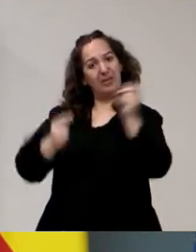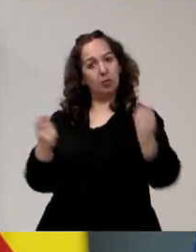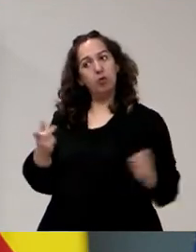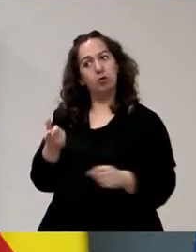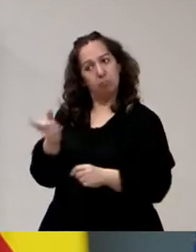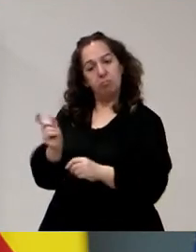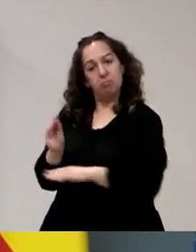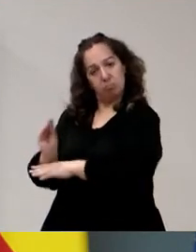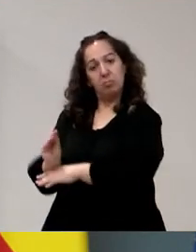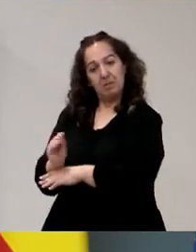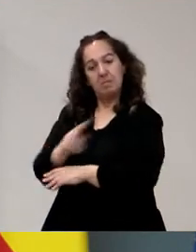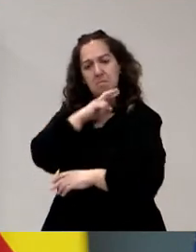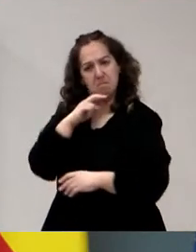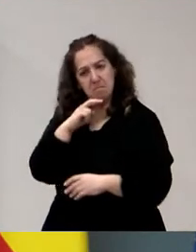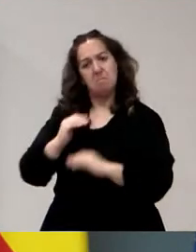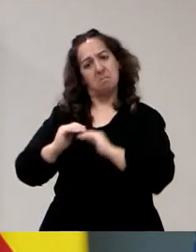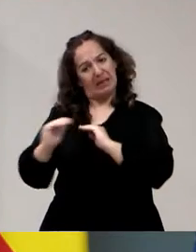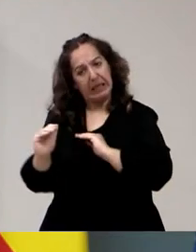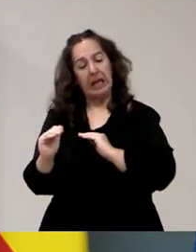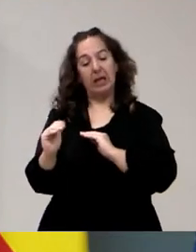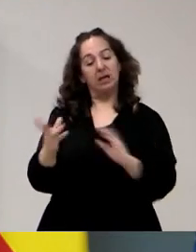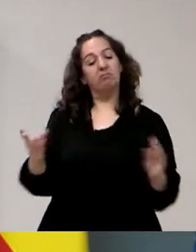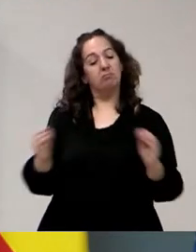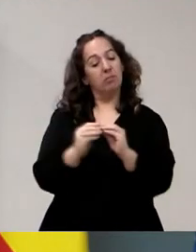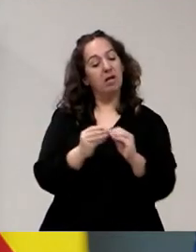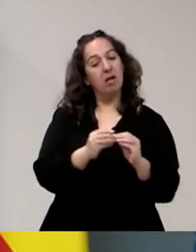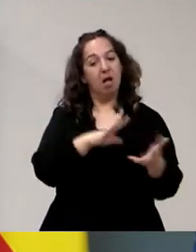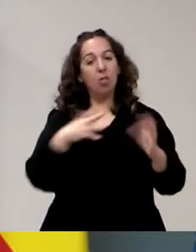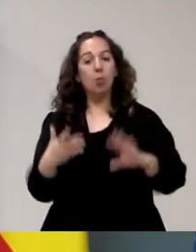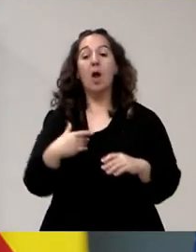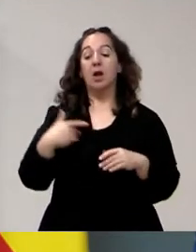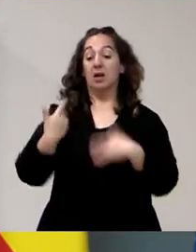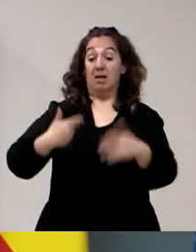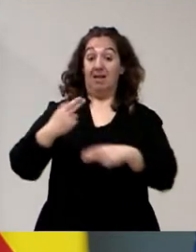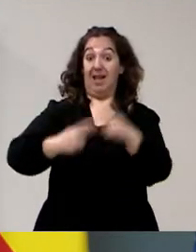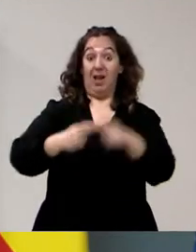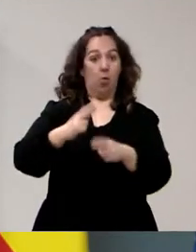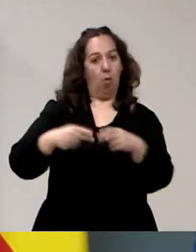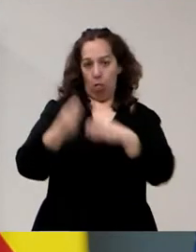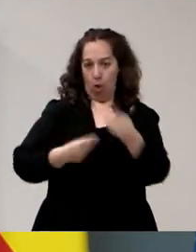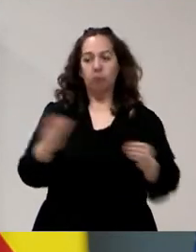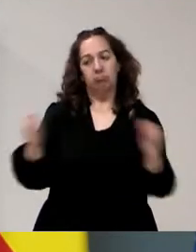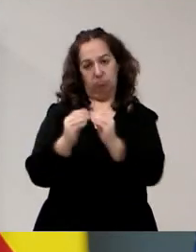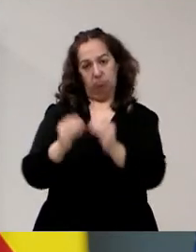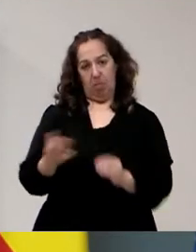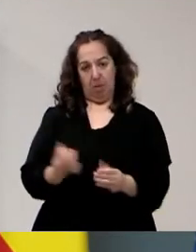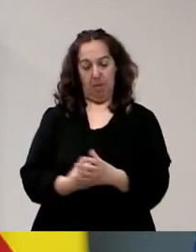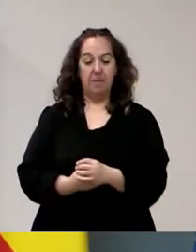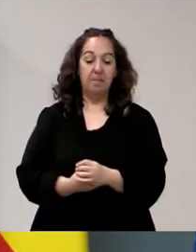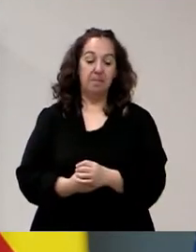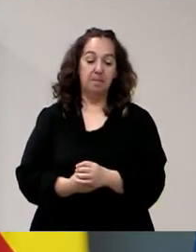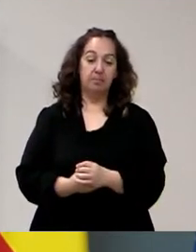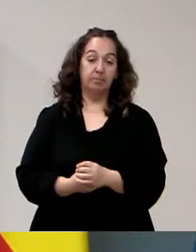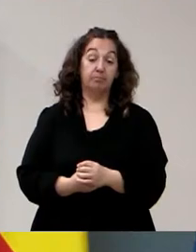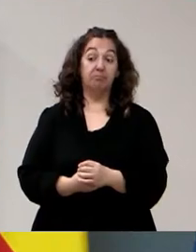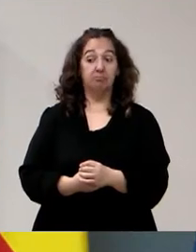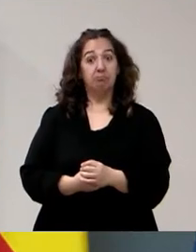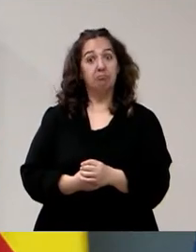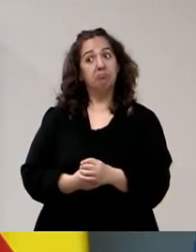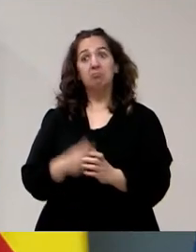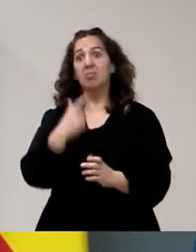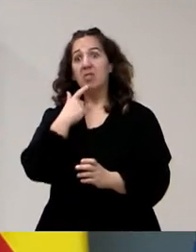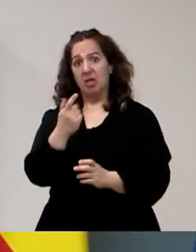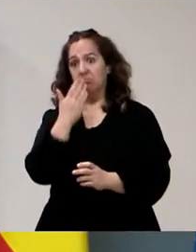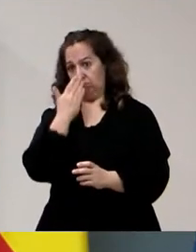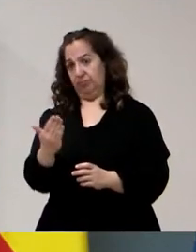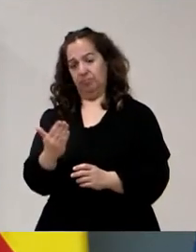se mantengan y se adecúen al ritmo de ejecución de la obra y tengo que decirles